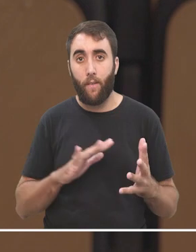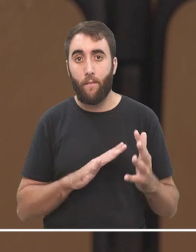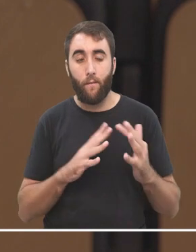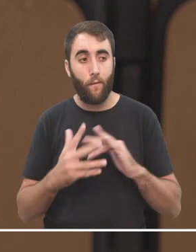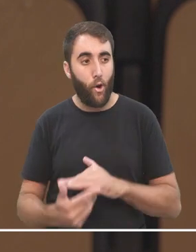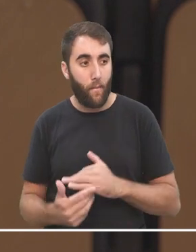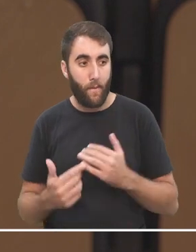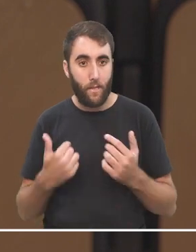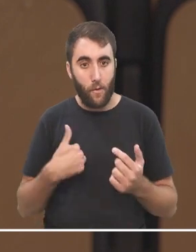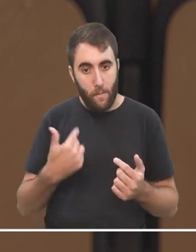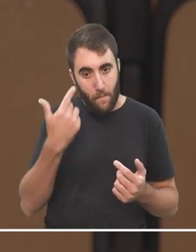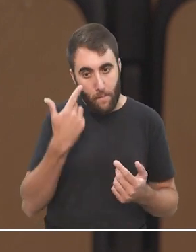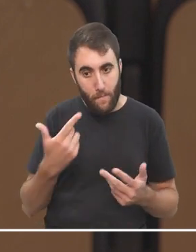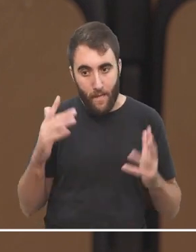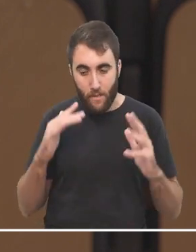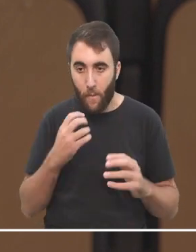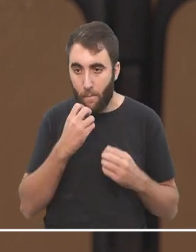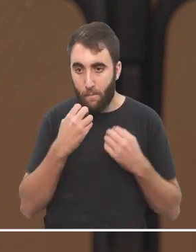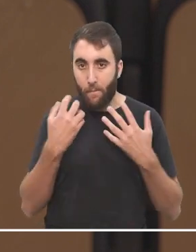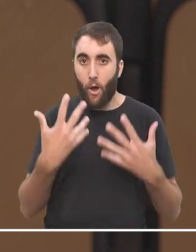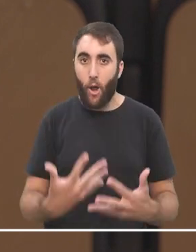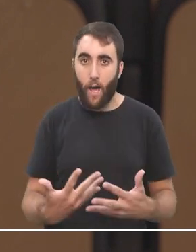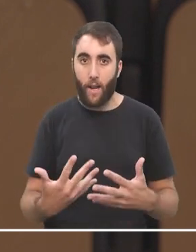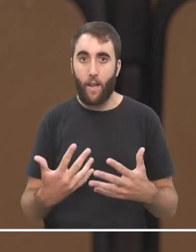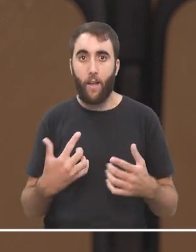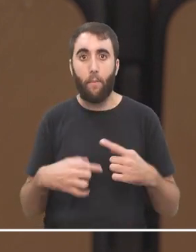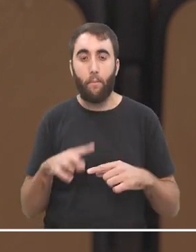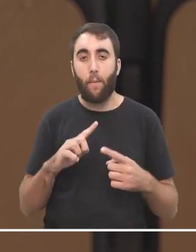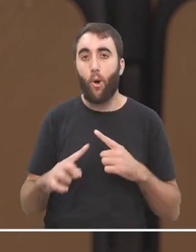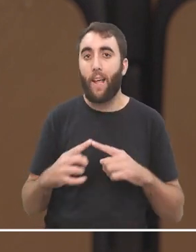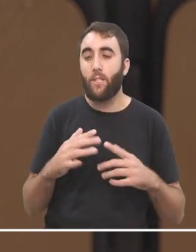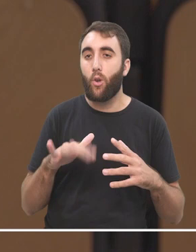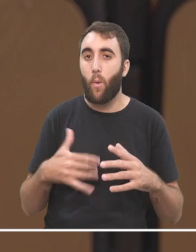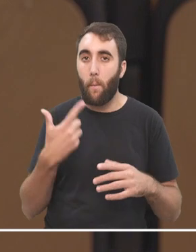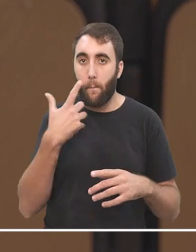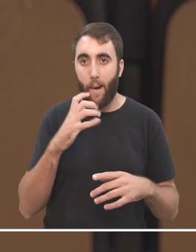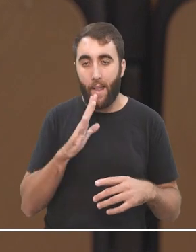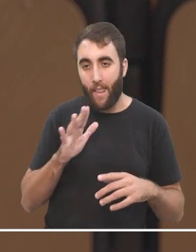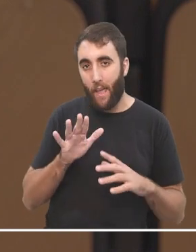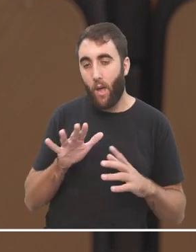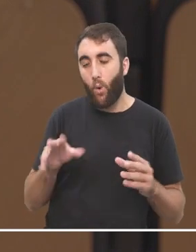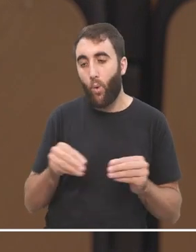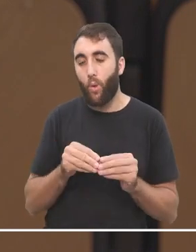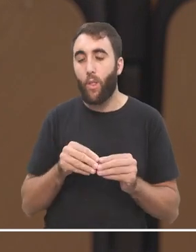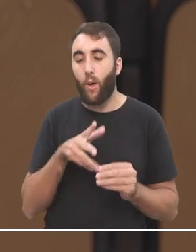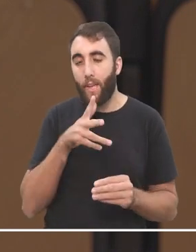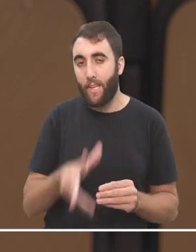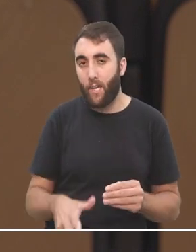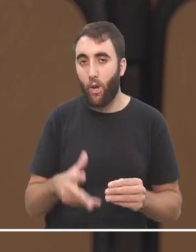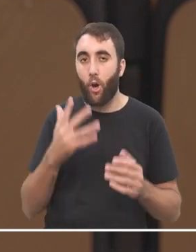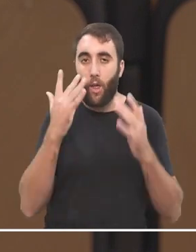factores que podría mejorarse en la relación de los padres o de los educadores con